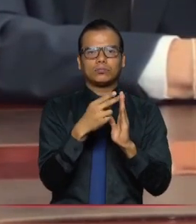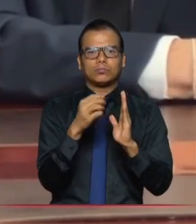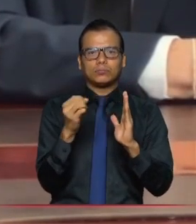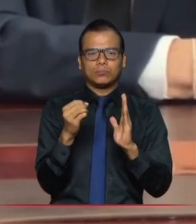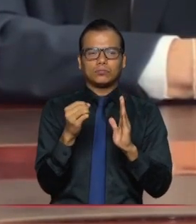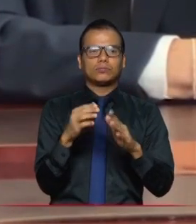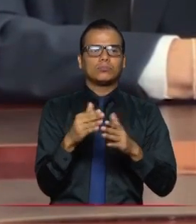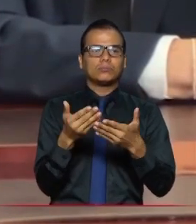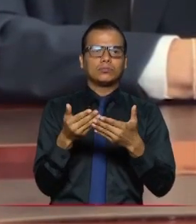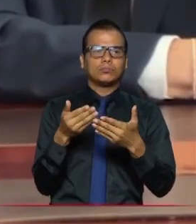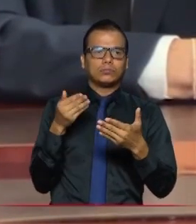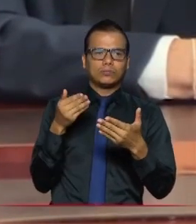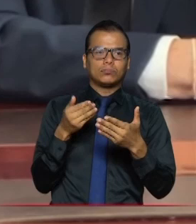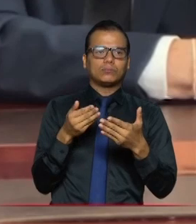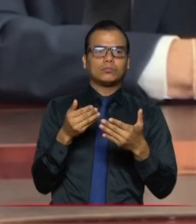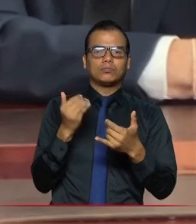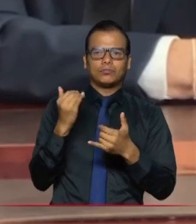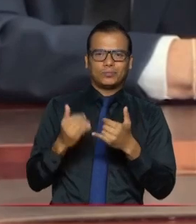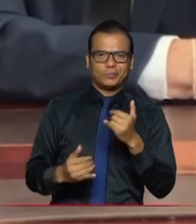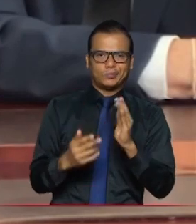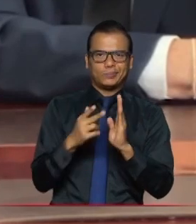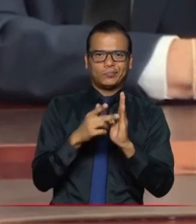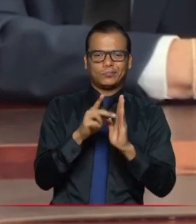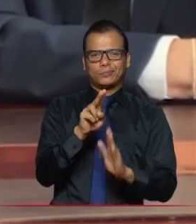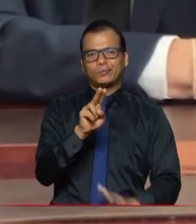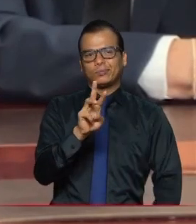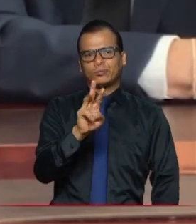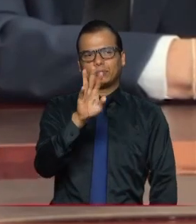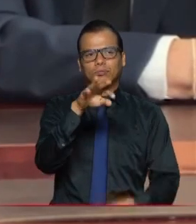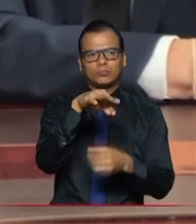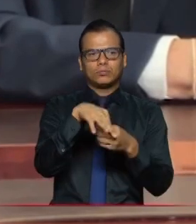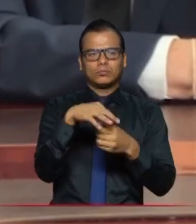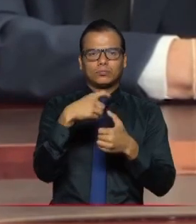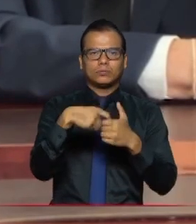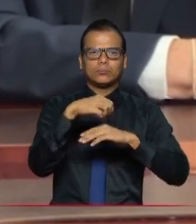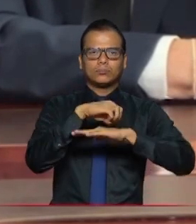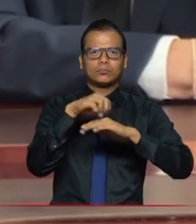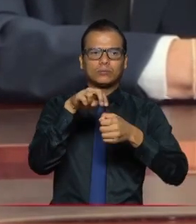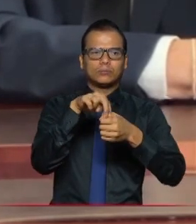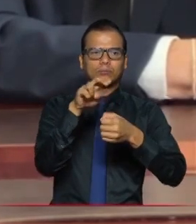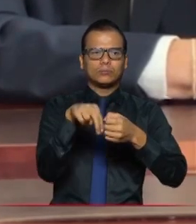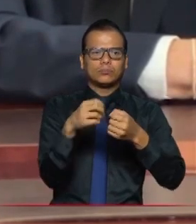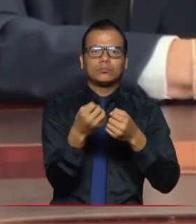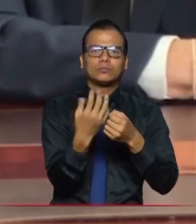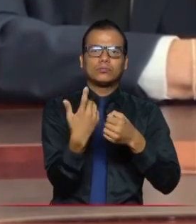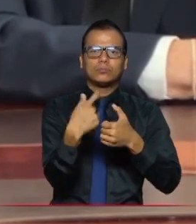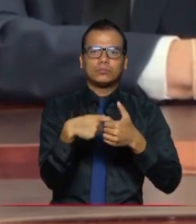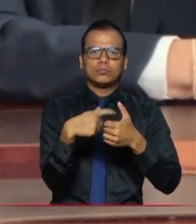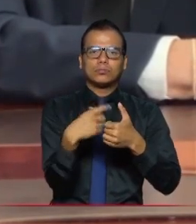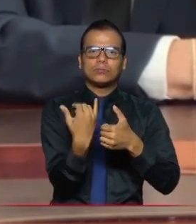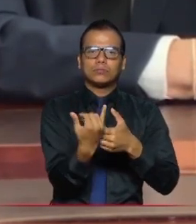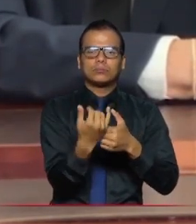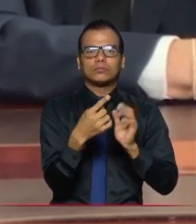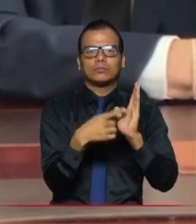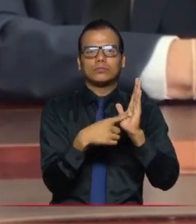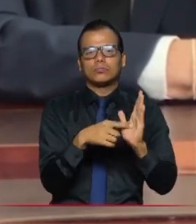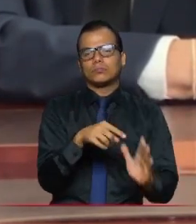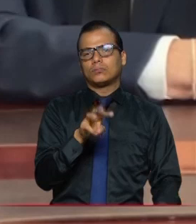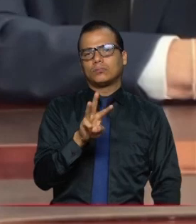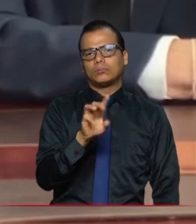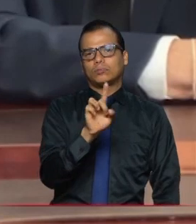en las pasadas elecciones territoriales de 2023 ya ascendimos a 1.311